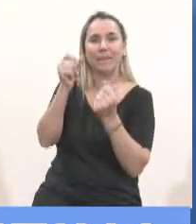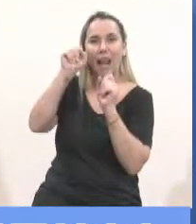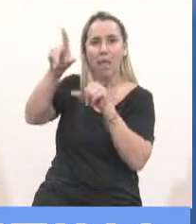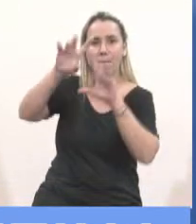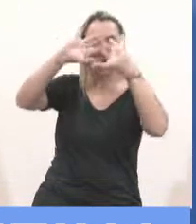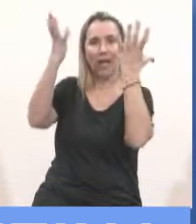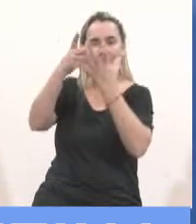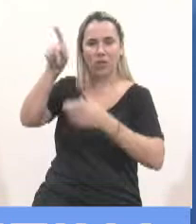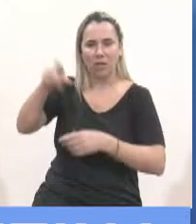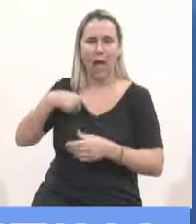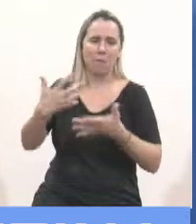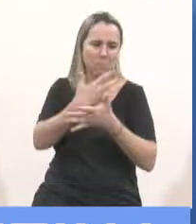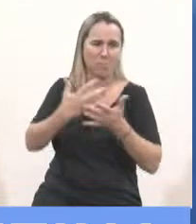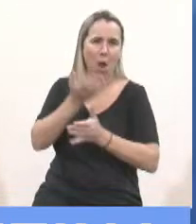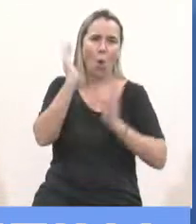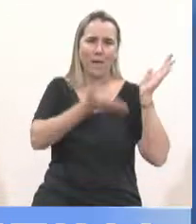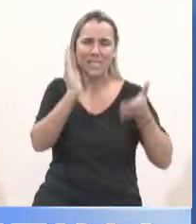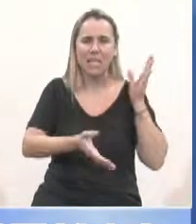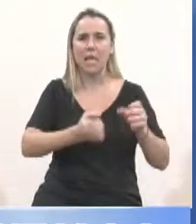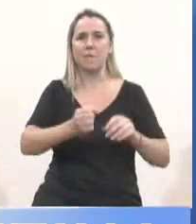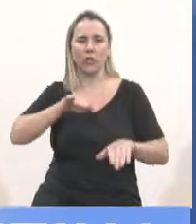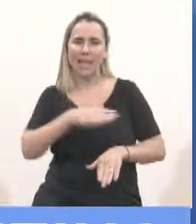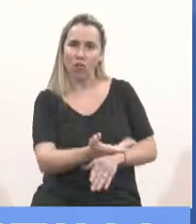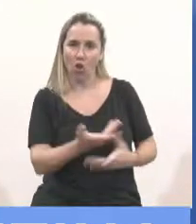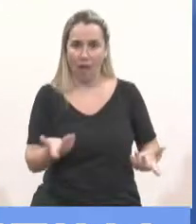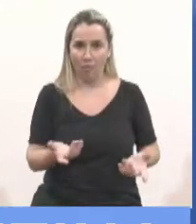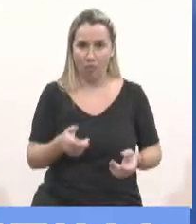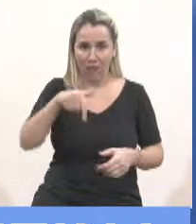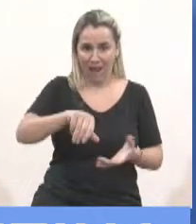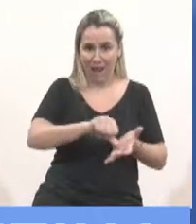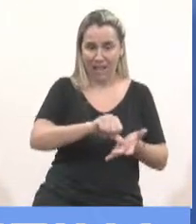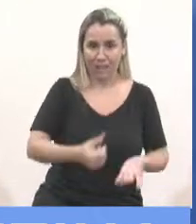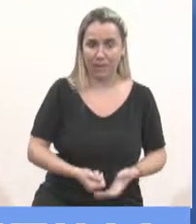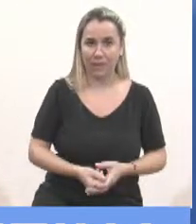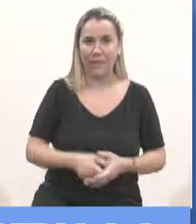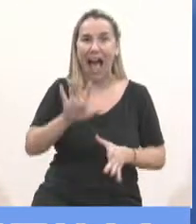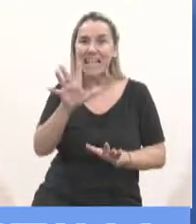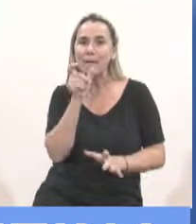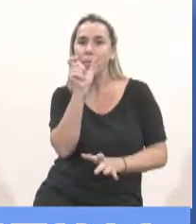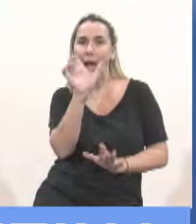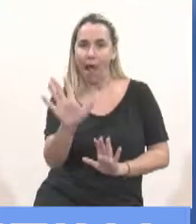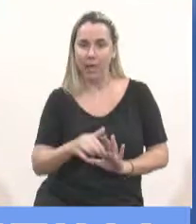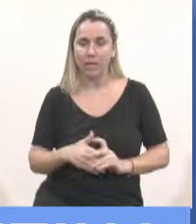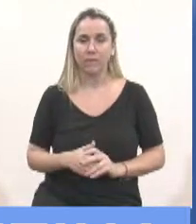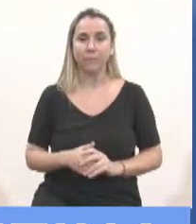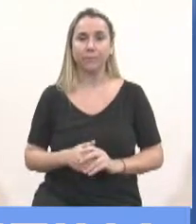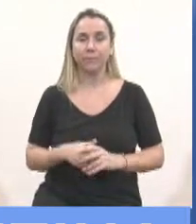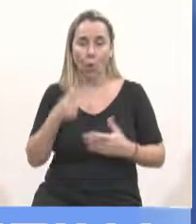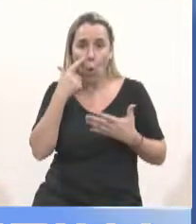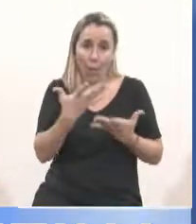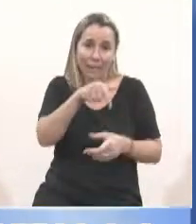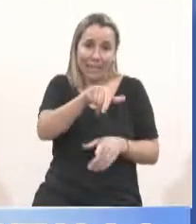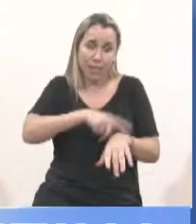internacional, decía, humillado, vencido, traicionado. Esas fueron las palabras de Perón. Y obviamente que en